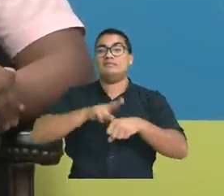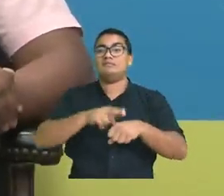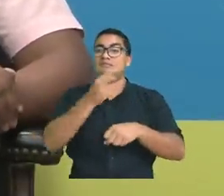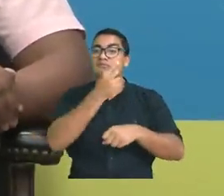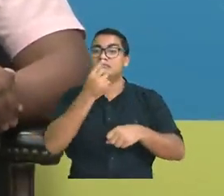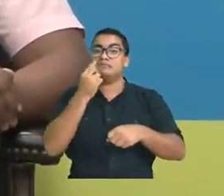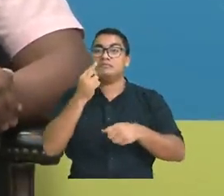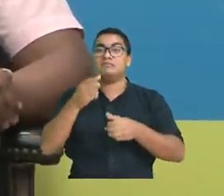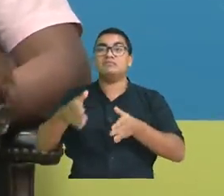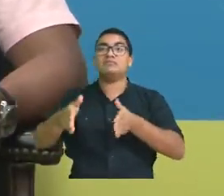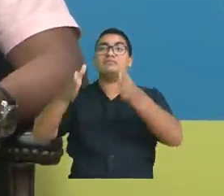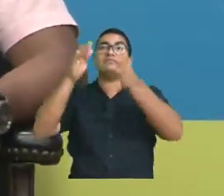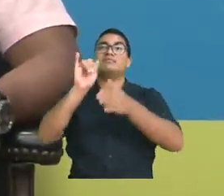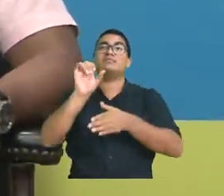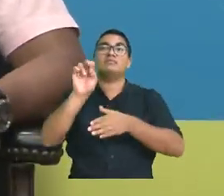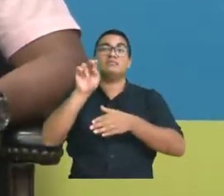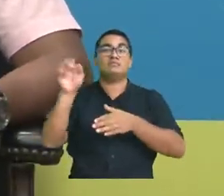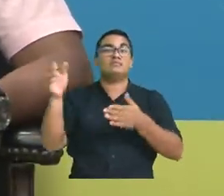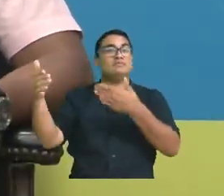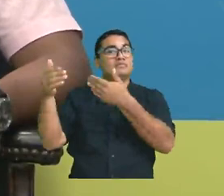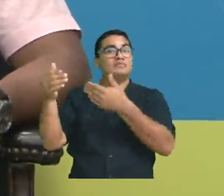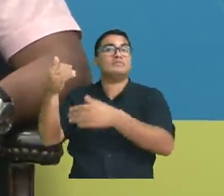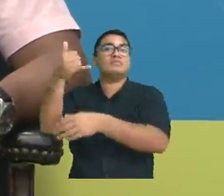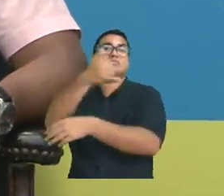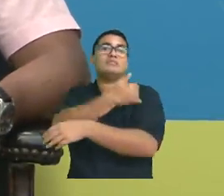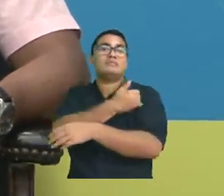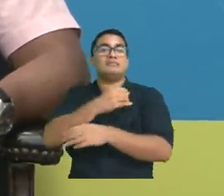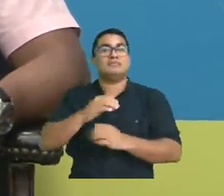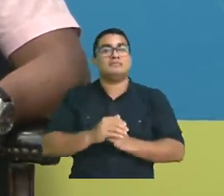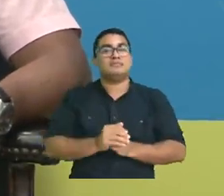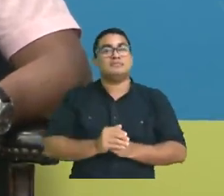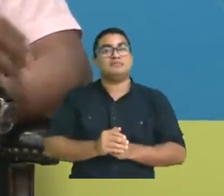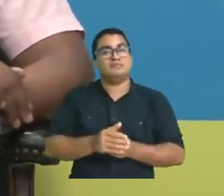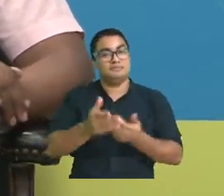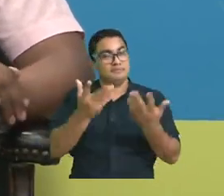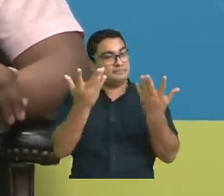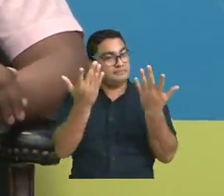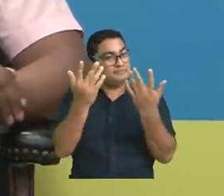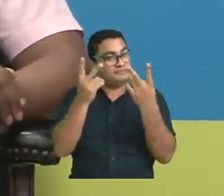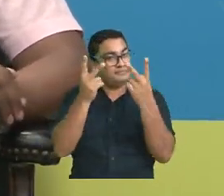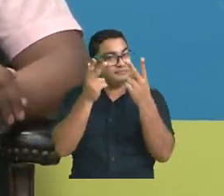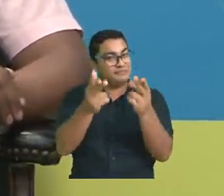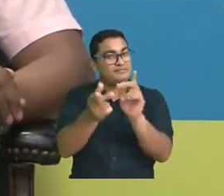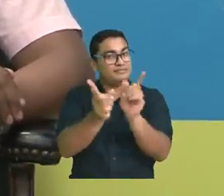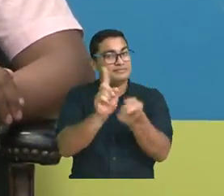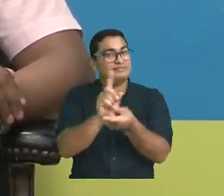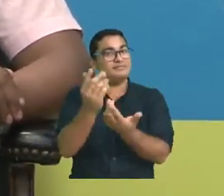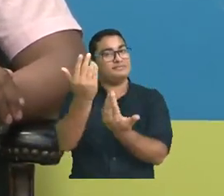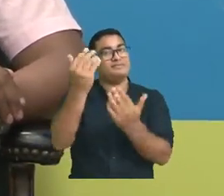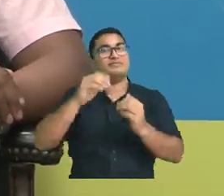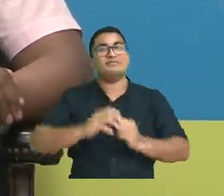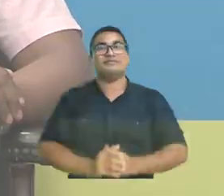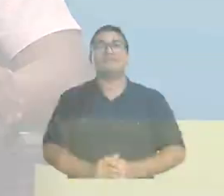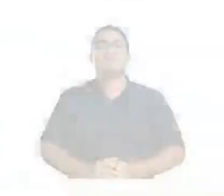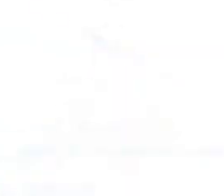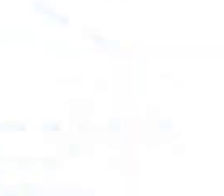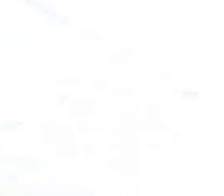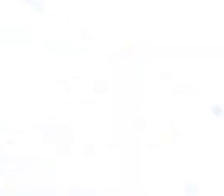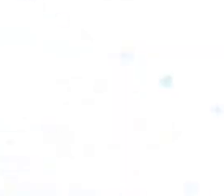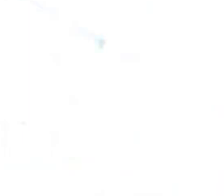cercanías del Instituto Nicaragüense de Seguridad Social, INS. Usted no le cambie de canal, que ya regresamos.